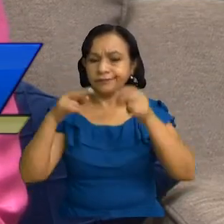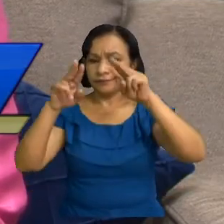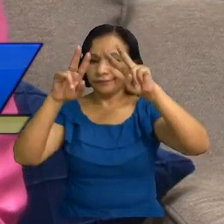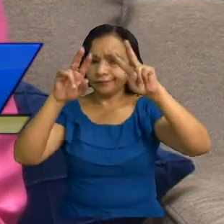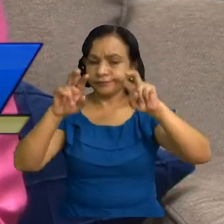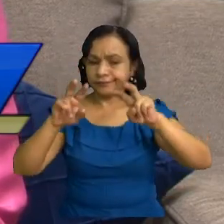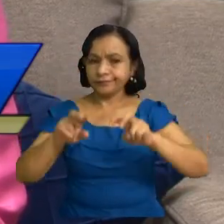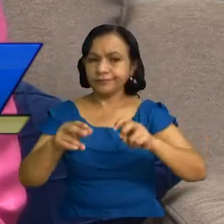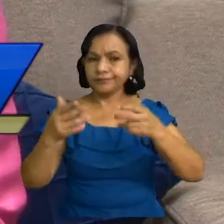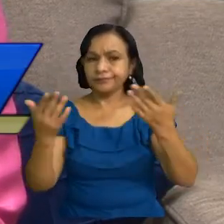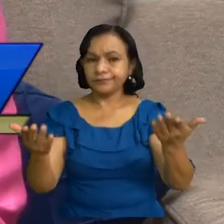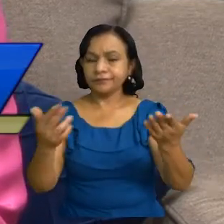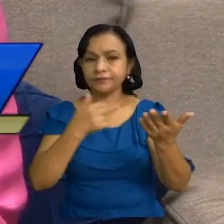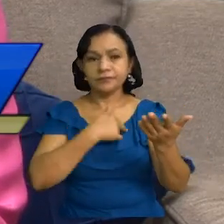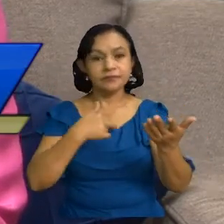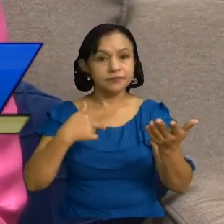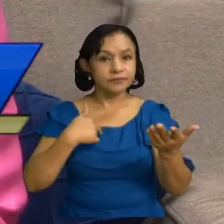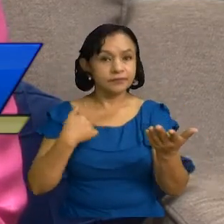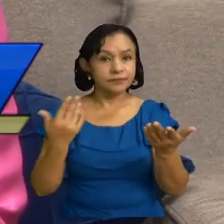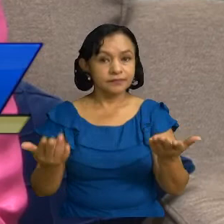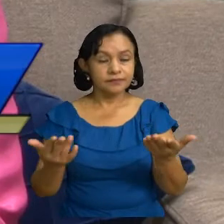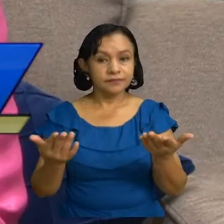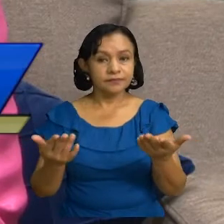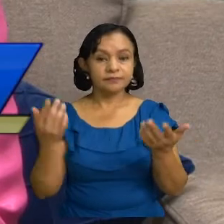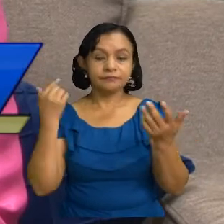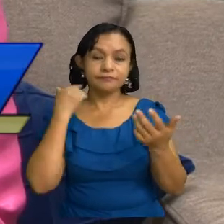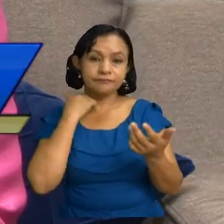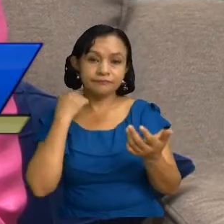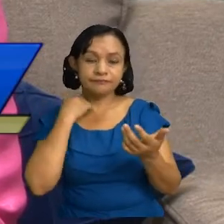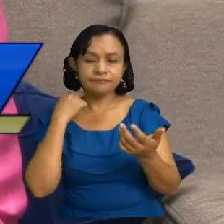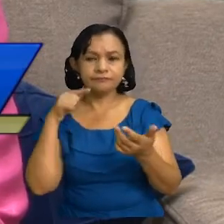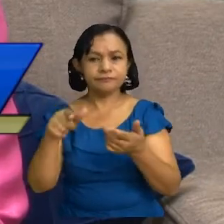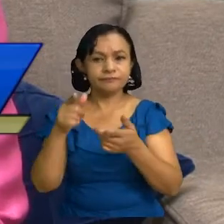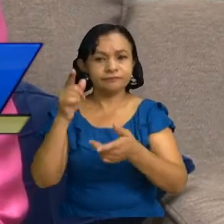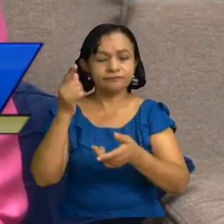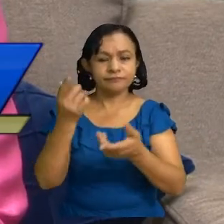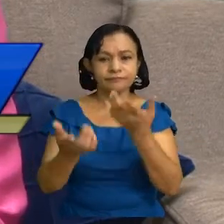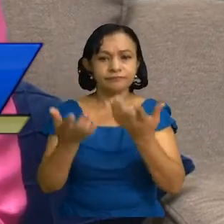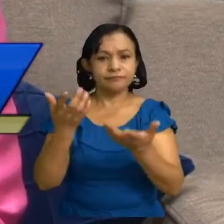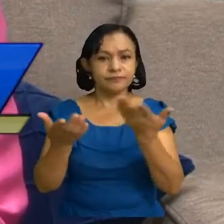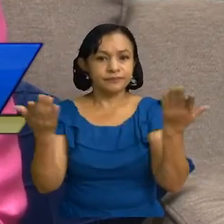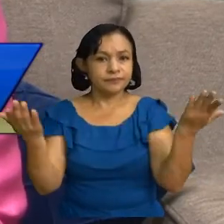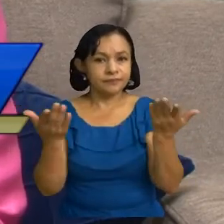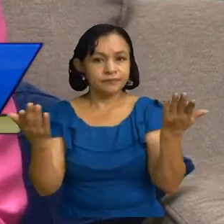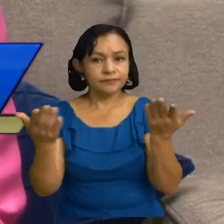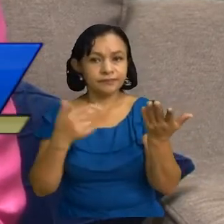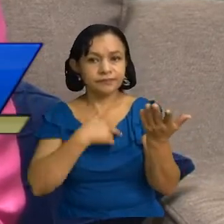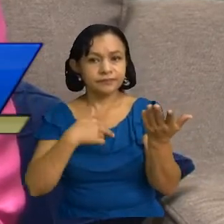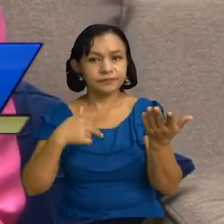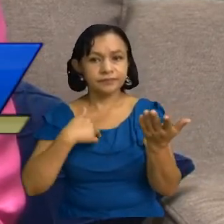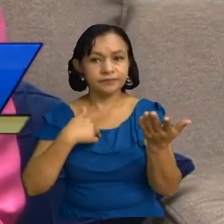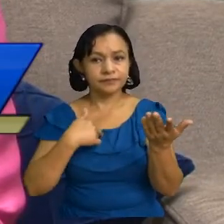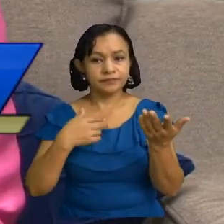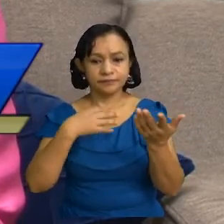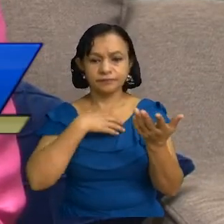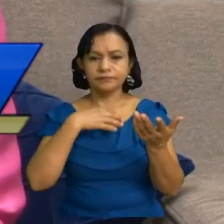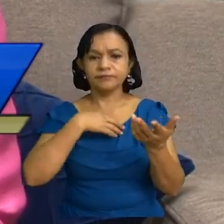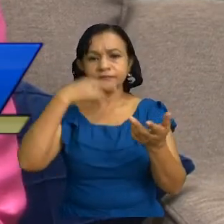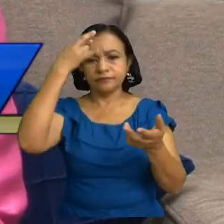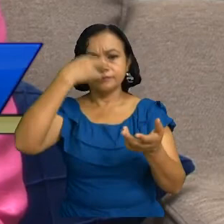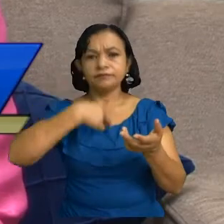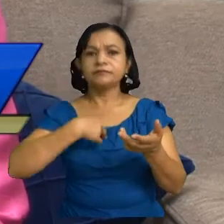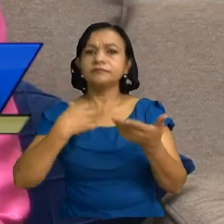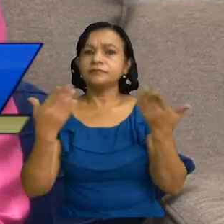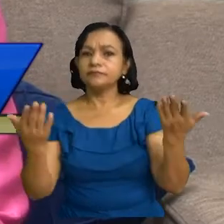que ha ocurrido en sitio que históricamente se están quemando todos los años qué pasa con el dueño de la propiedad si ha estado